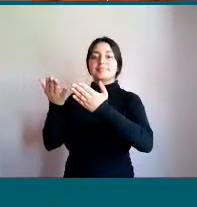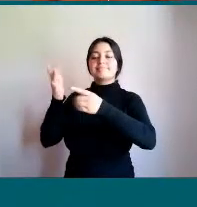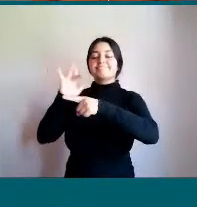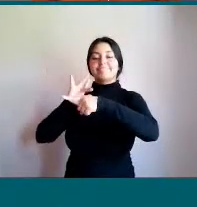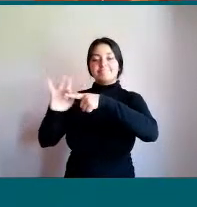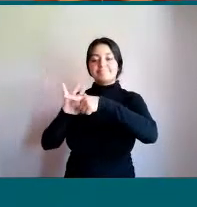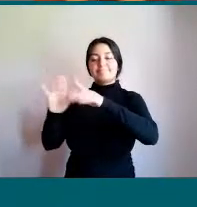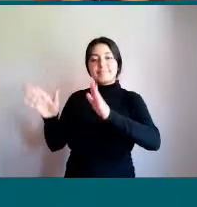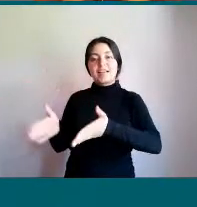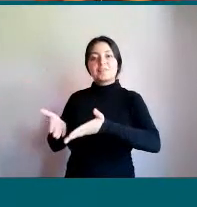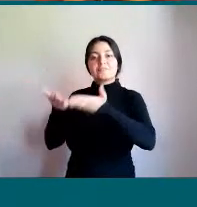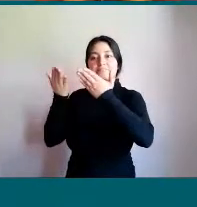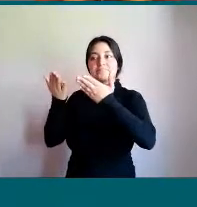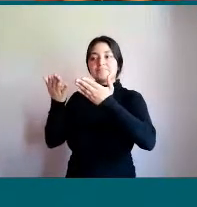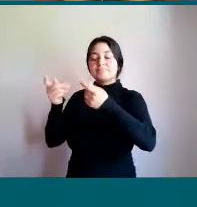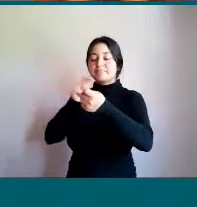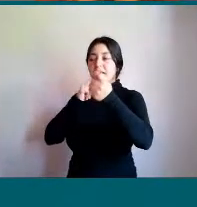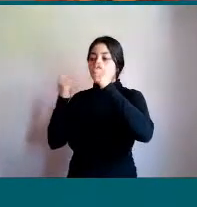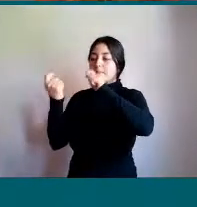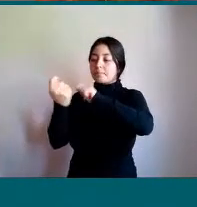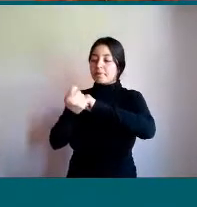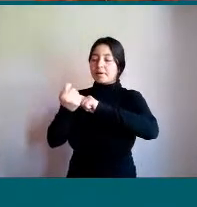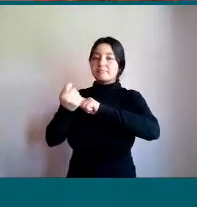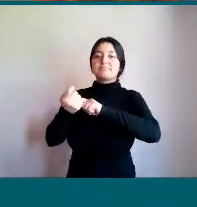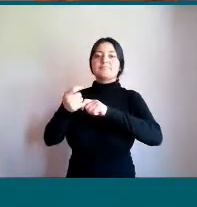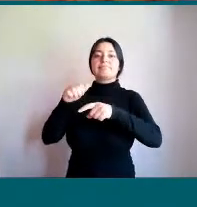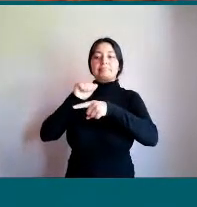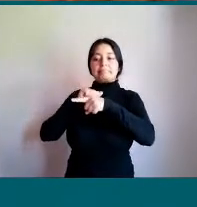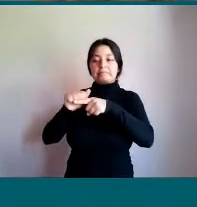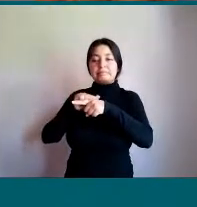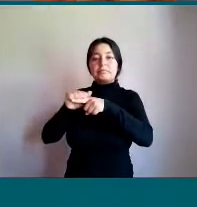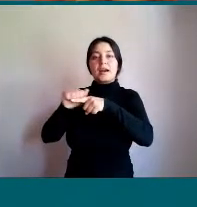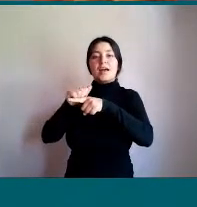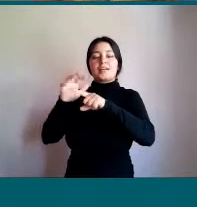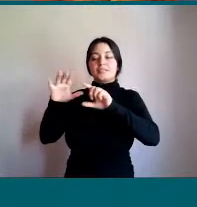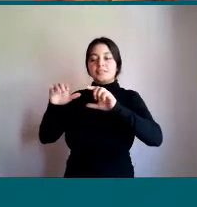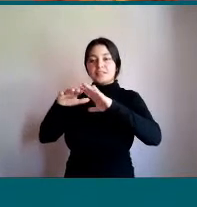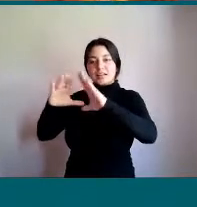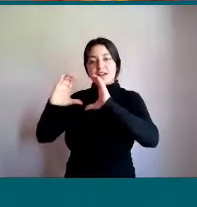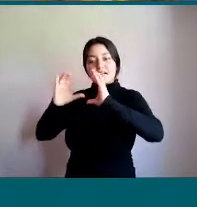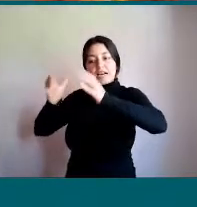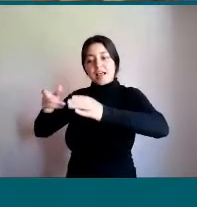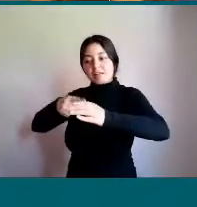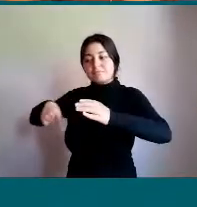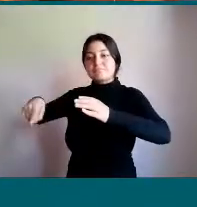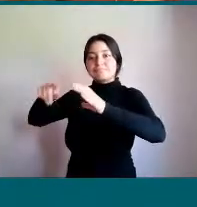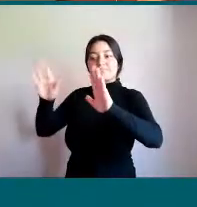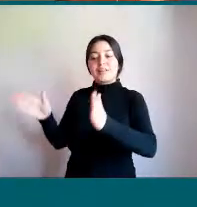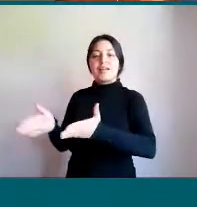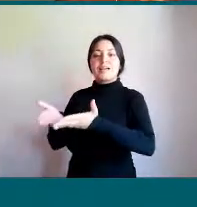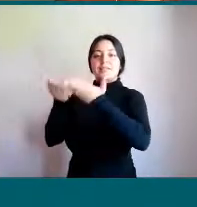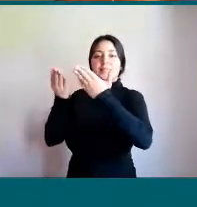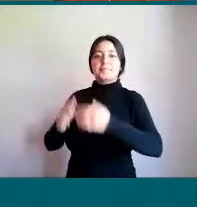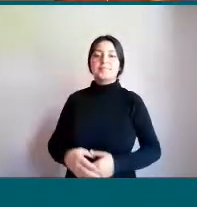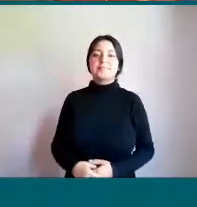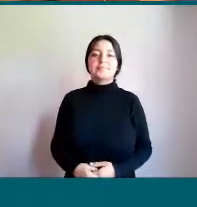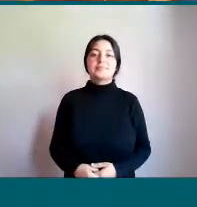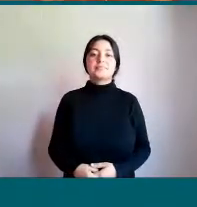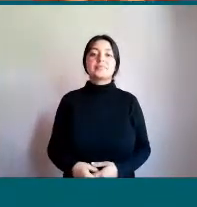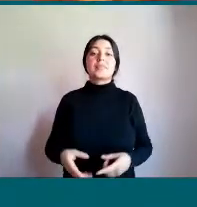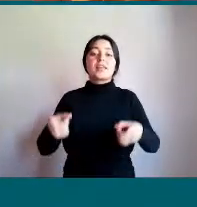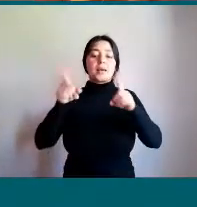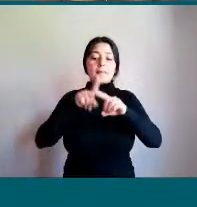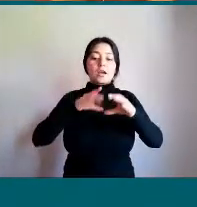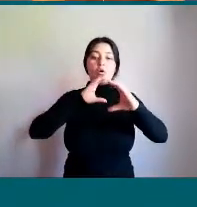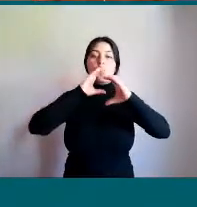ayudar a transformar nuestra práctica si no está siendo buena, si no está mejorando, y además nos va a ayudar en la